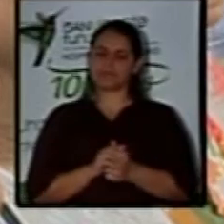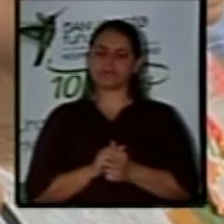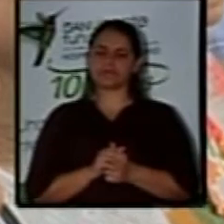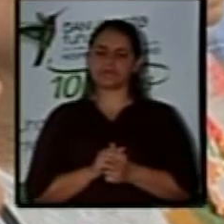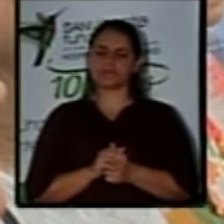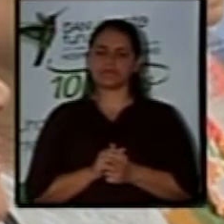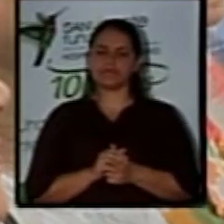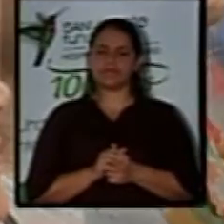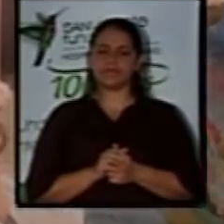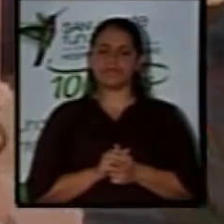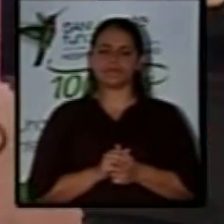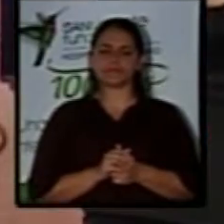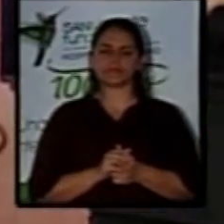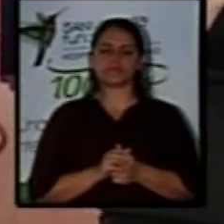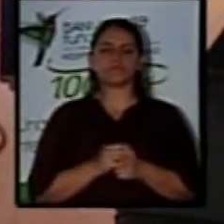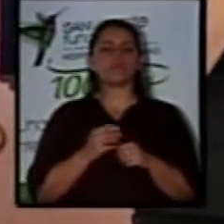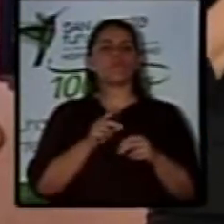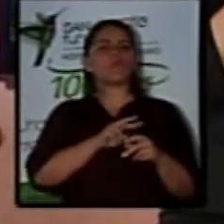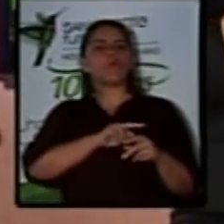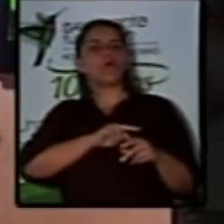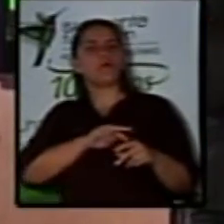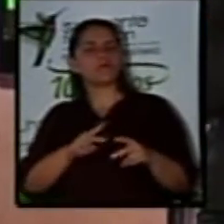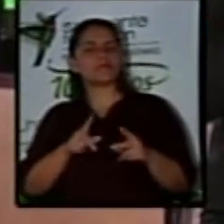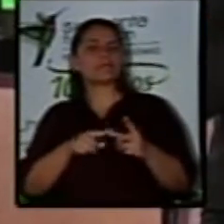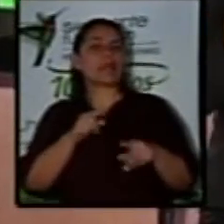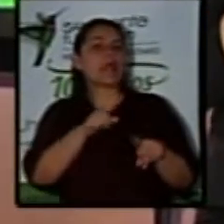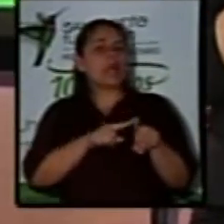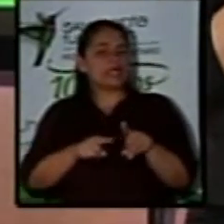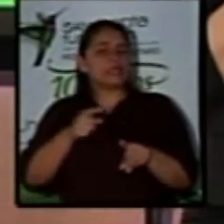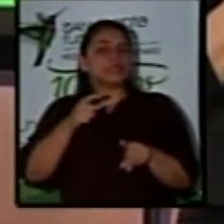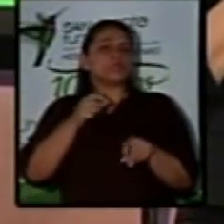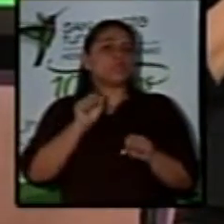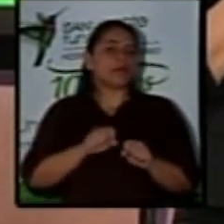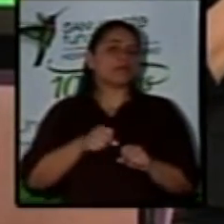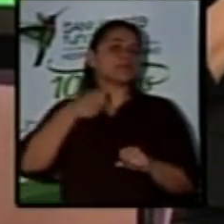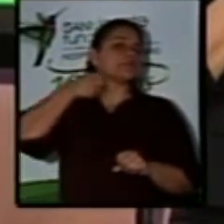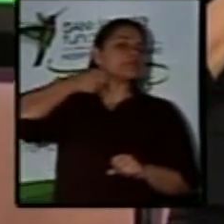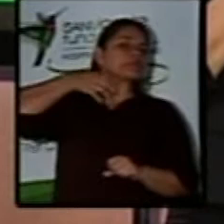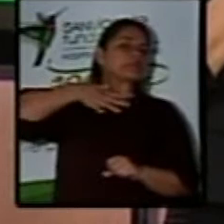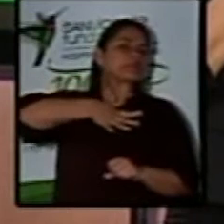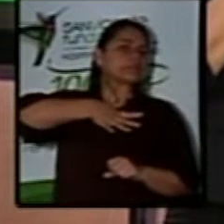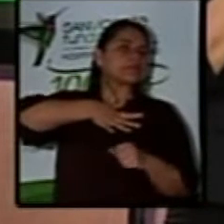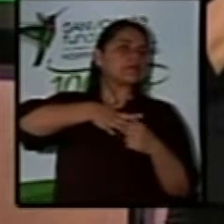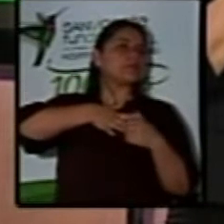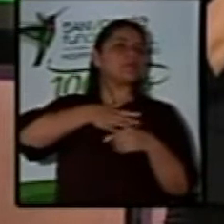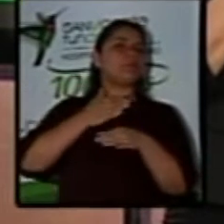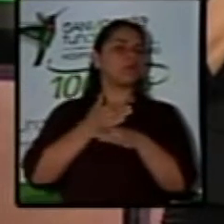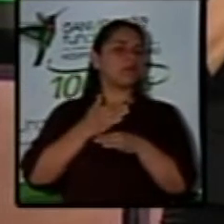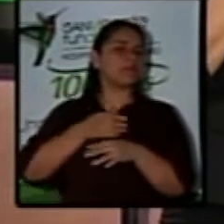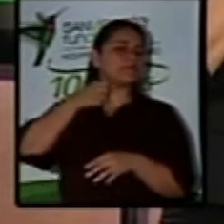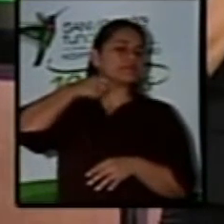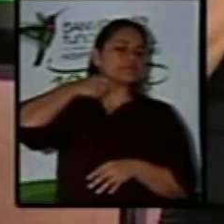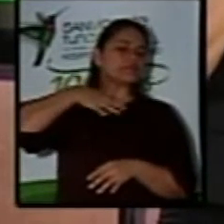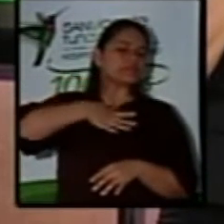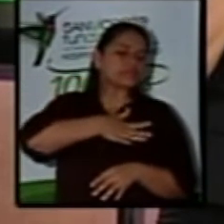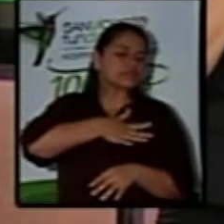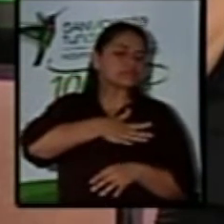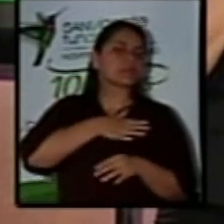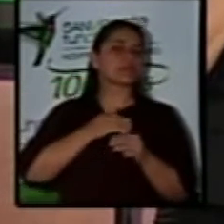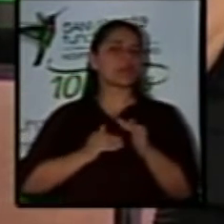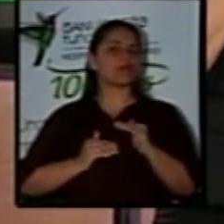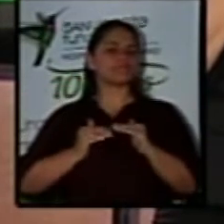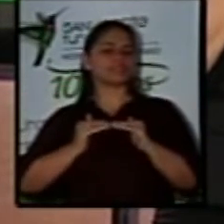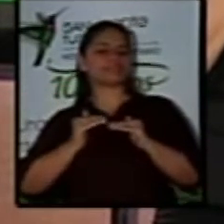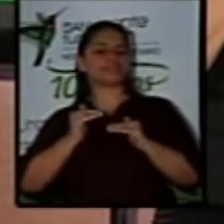varices. Otras causas que pueden explicar los calambres, buscar si el paciente tiene un problema de tiroides, si puede estar hipotiroideo,